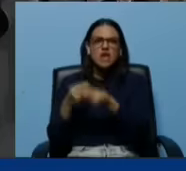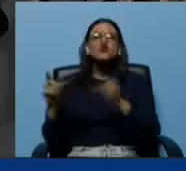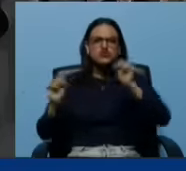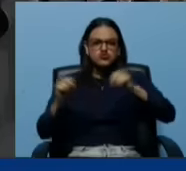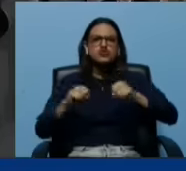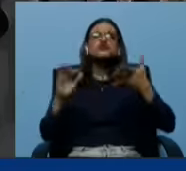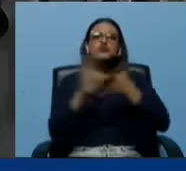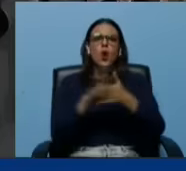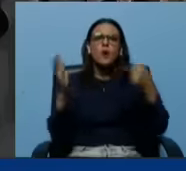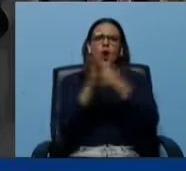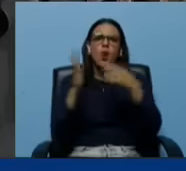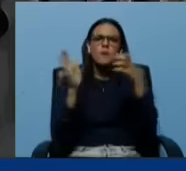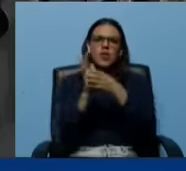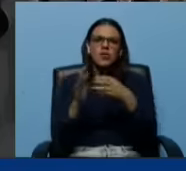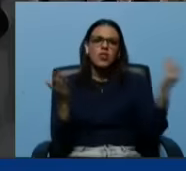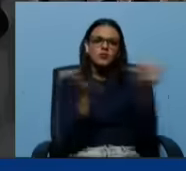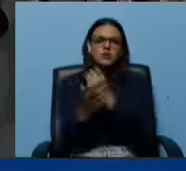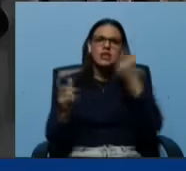rápidamente.